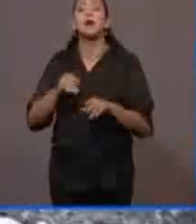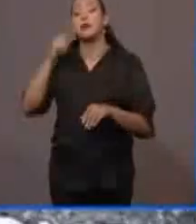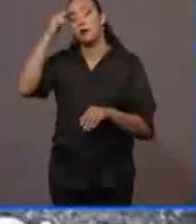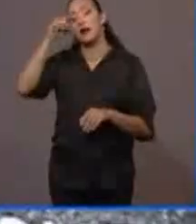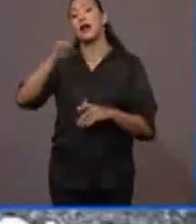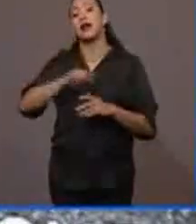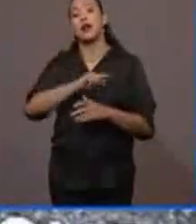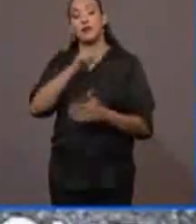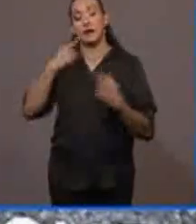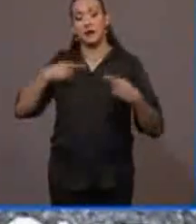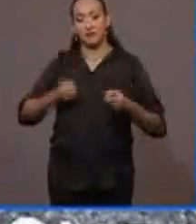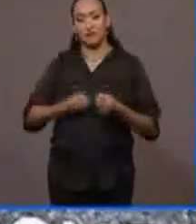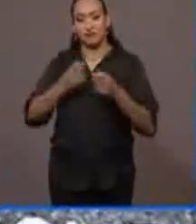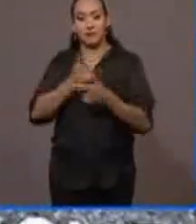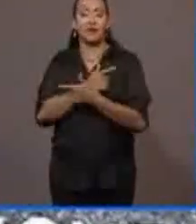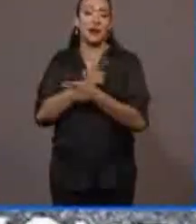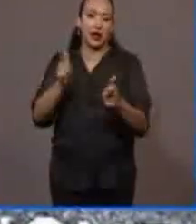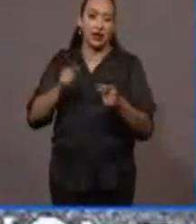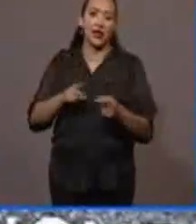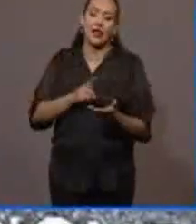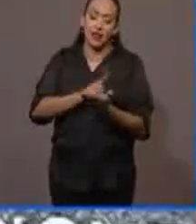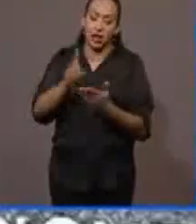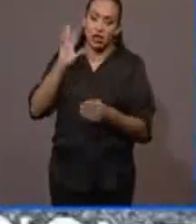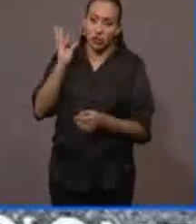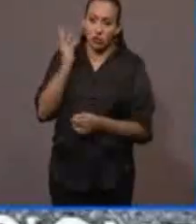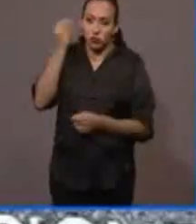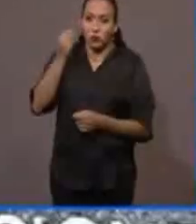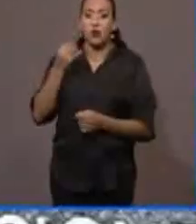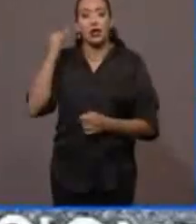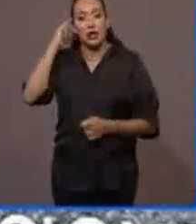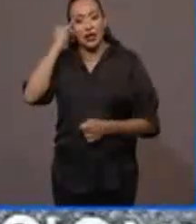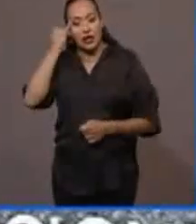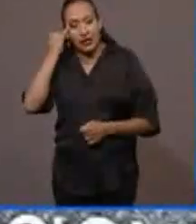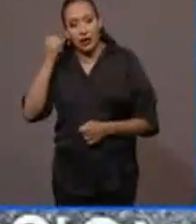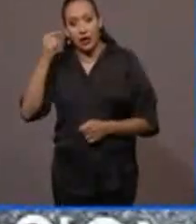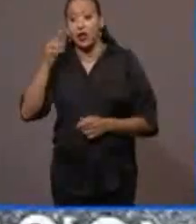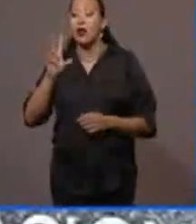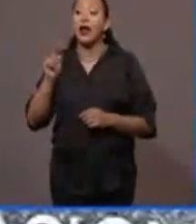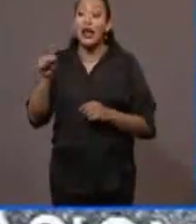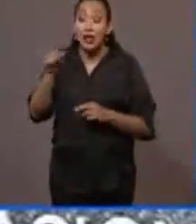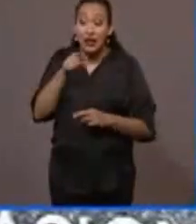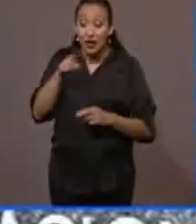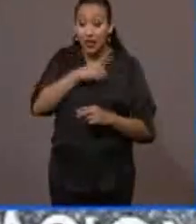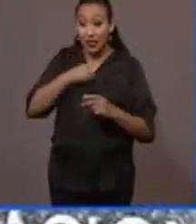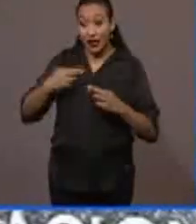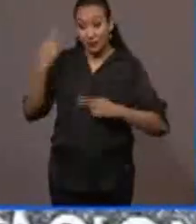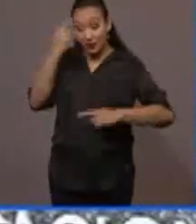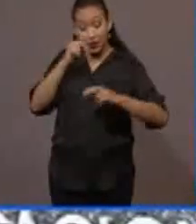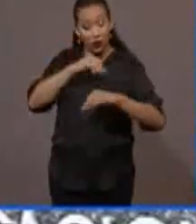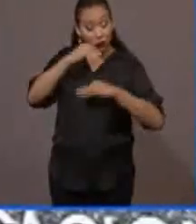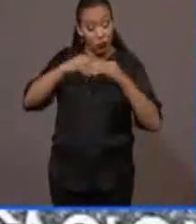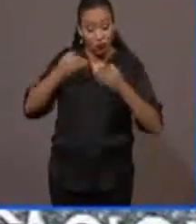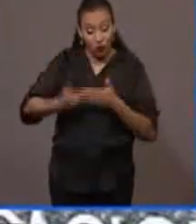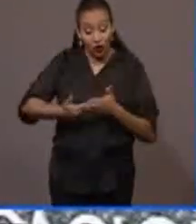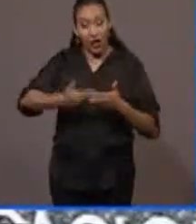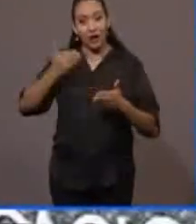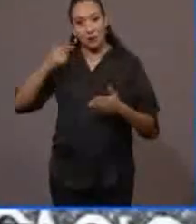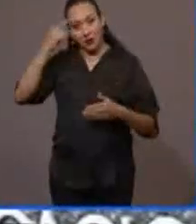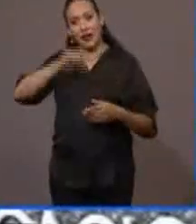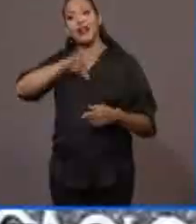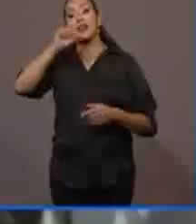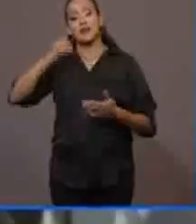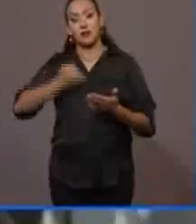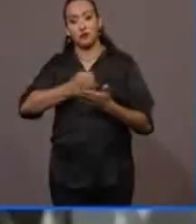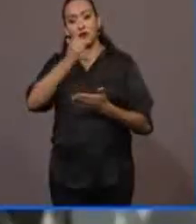de expresión, privacidad, derecho digital e indígena antes de aprobar cualquier iniciativa. La Alianza de